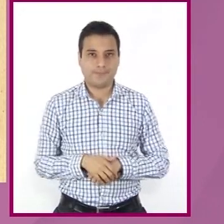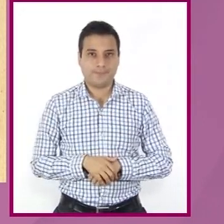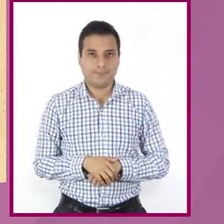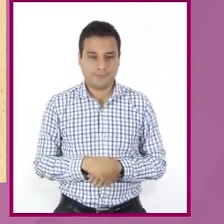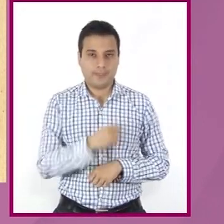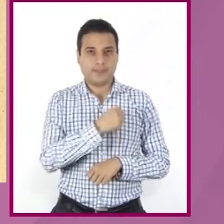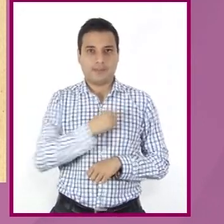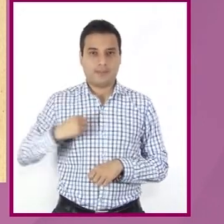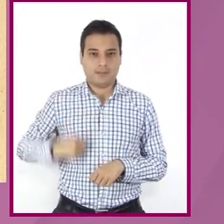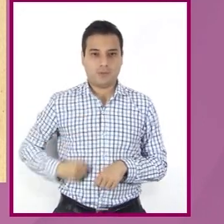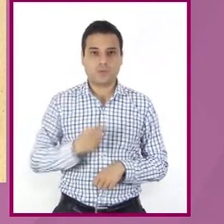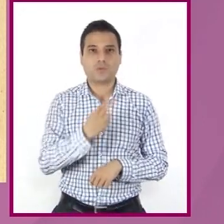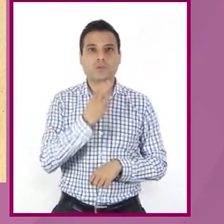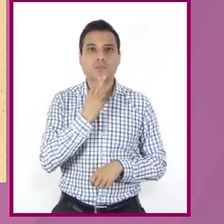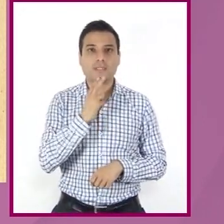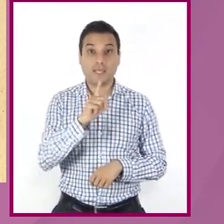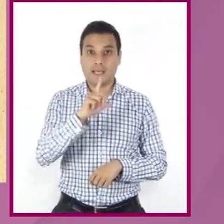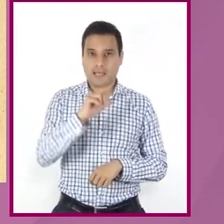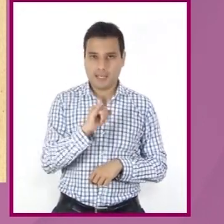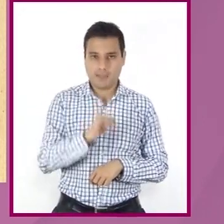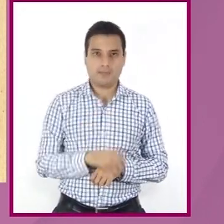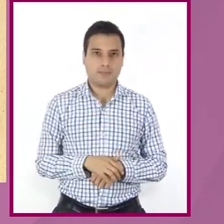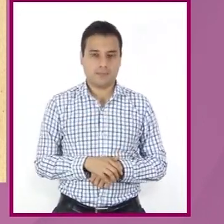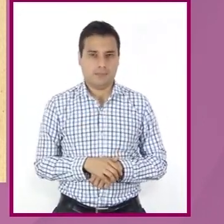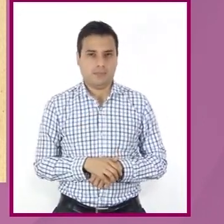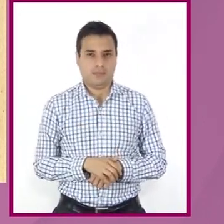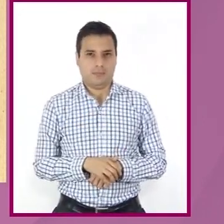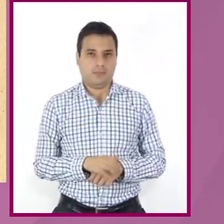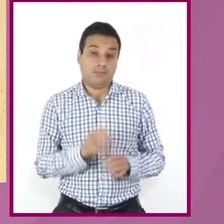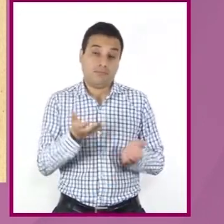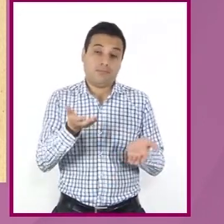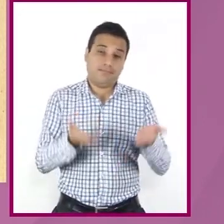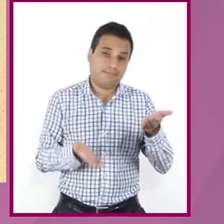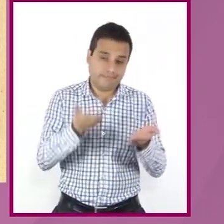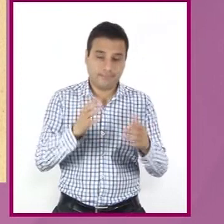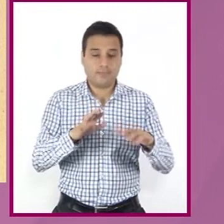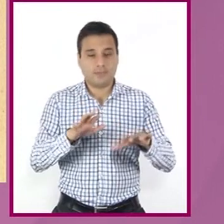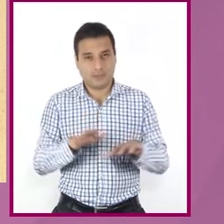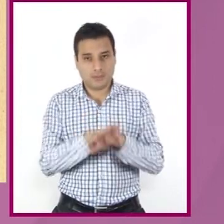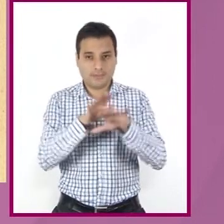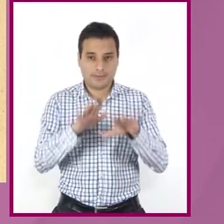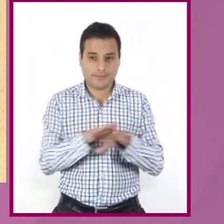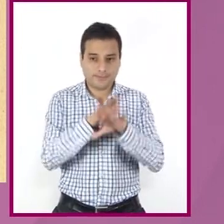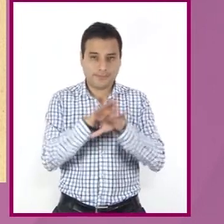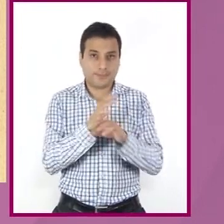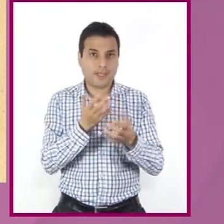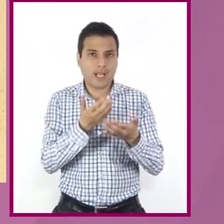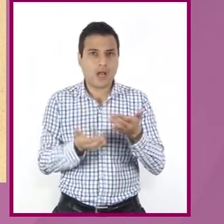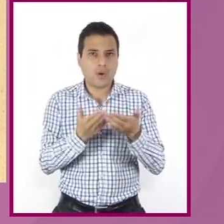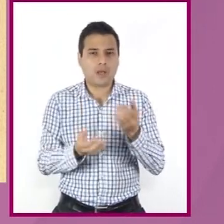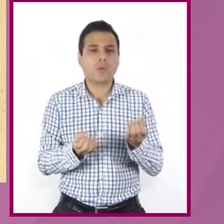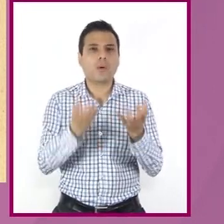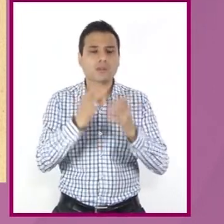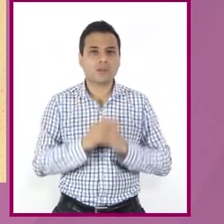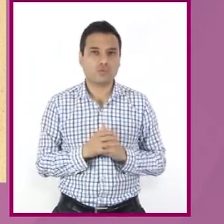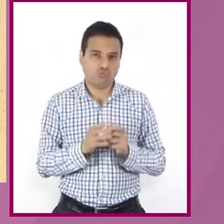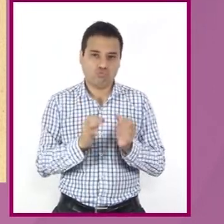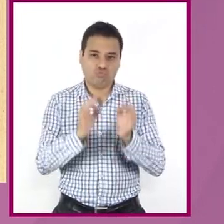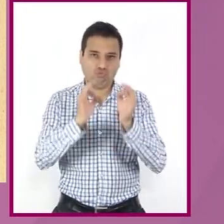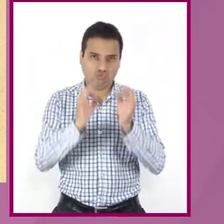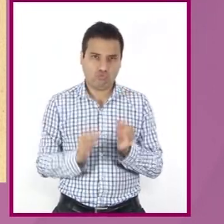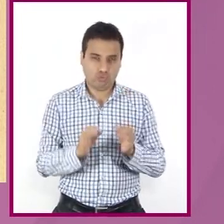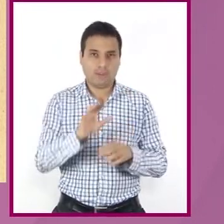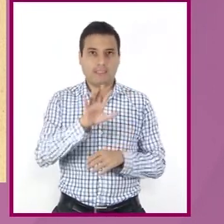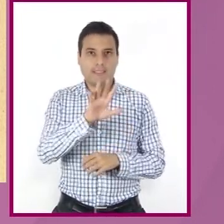utilizaban el li. Aunque su valor variaba según la época y el lugar, En la actualidad se ha estandarizado